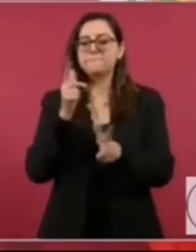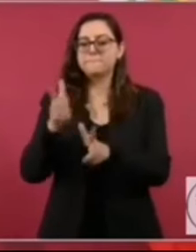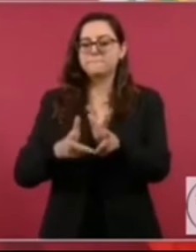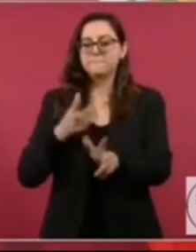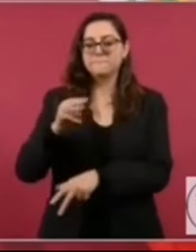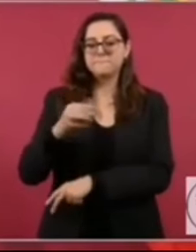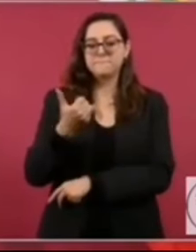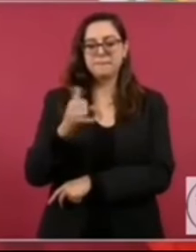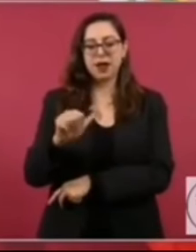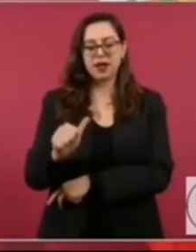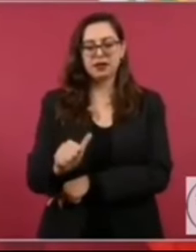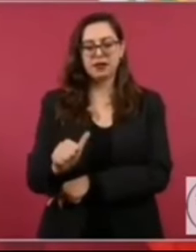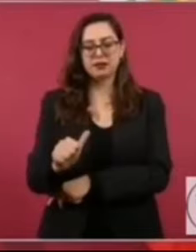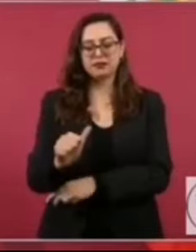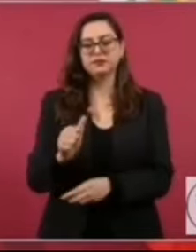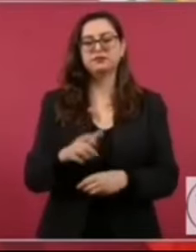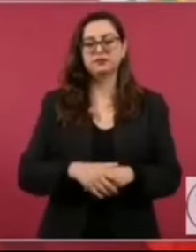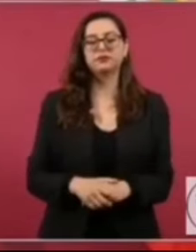y la línea